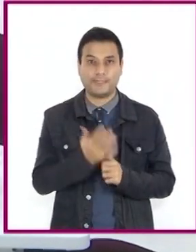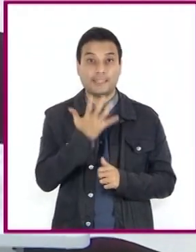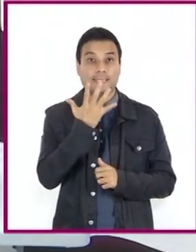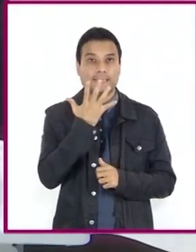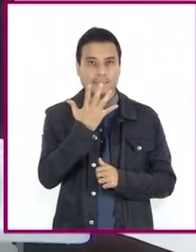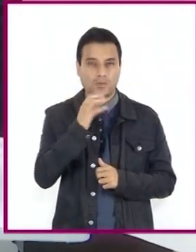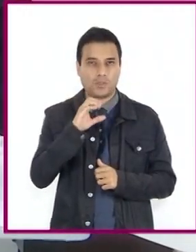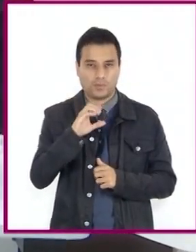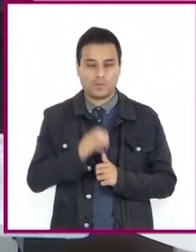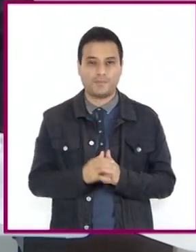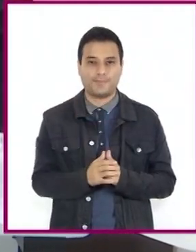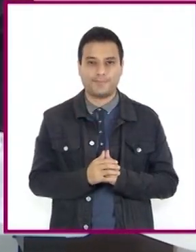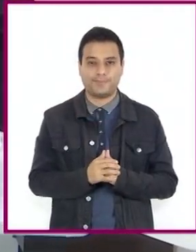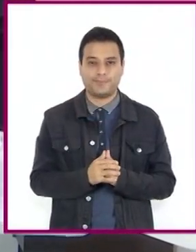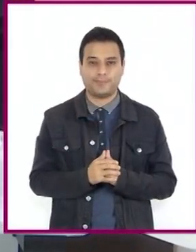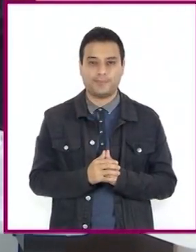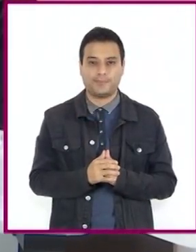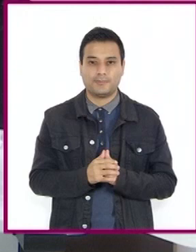carbonos,